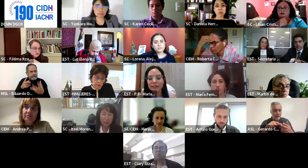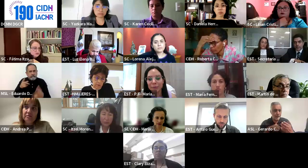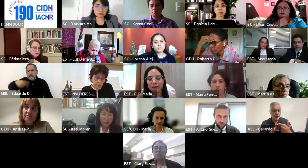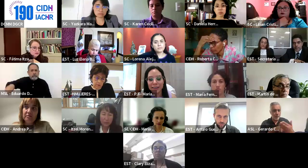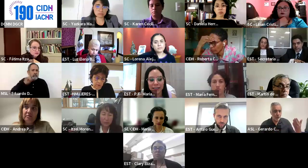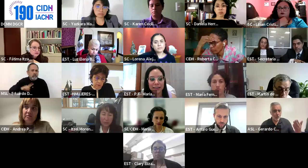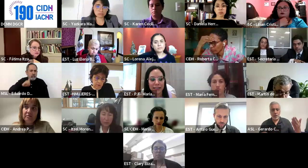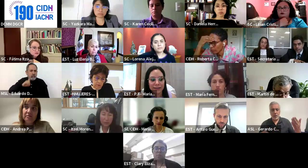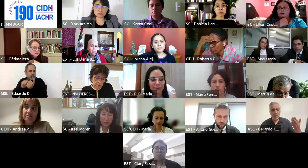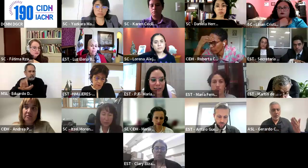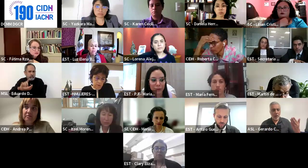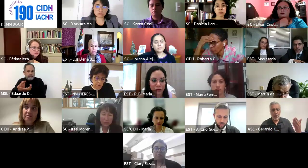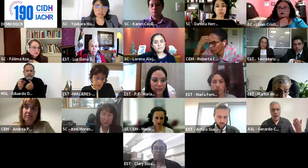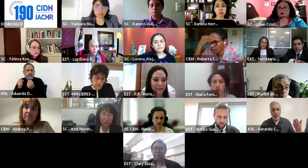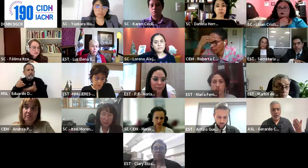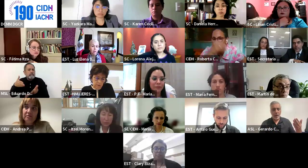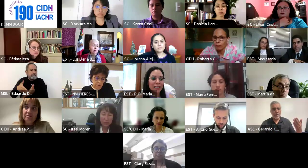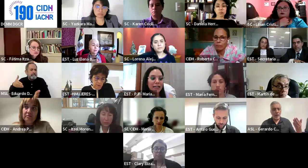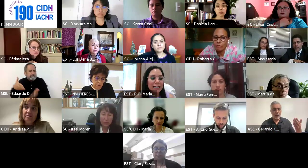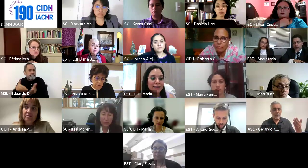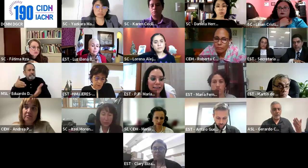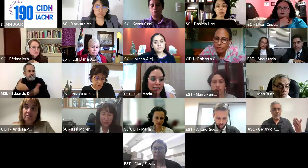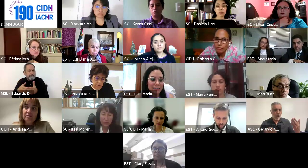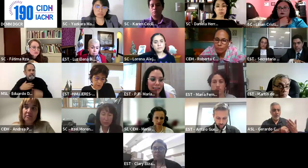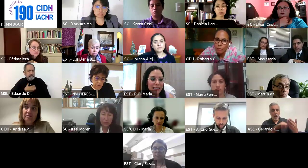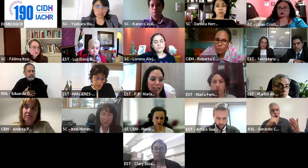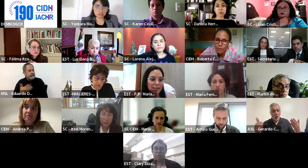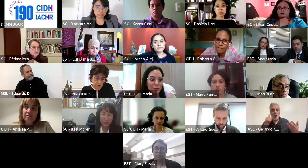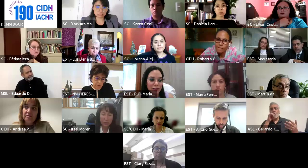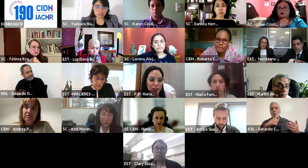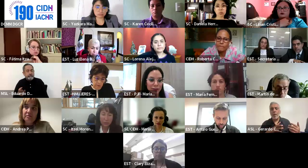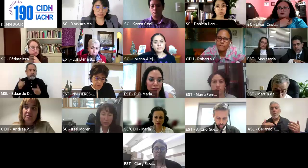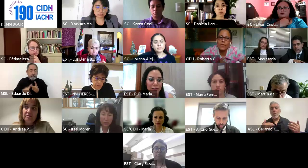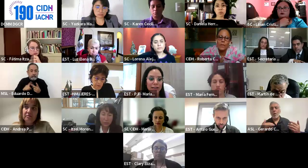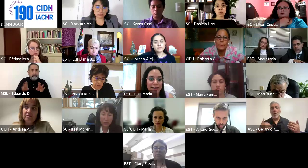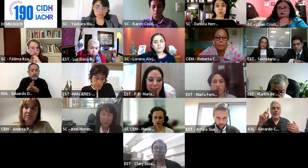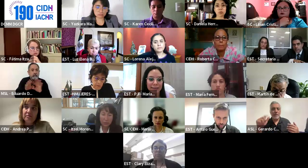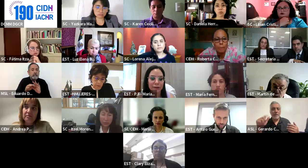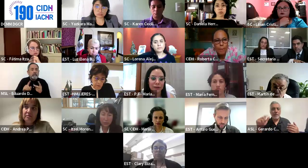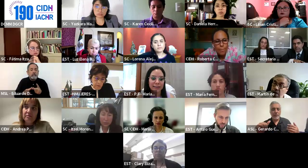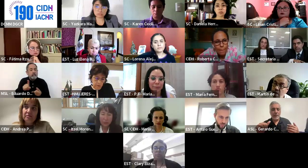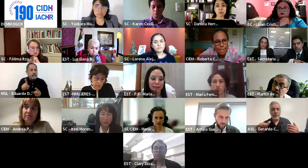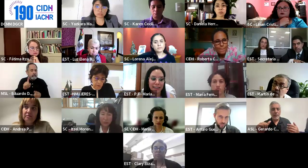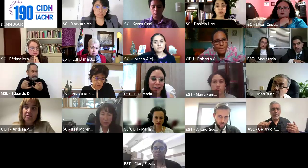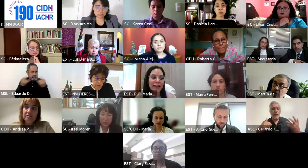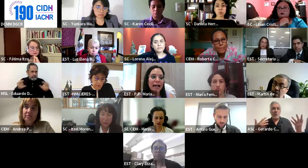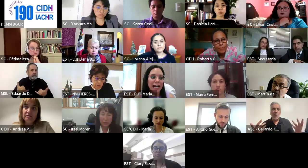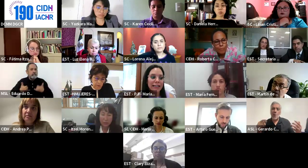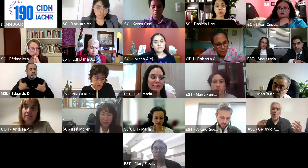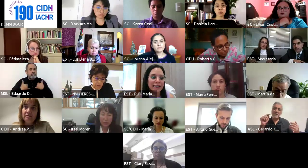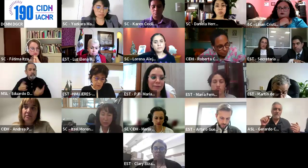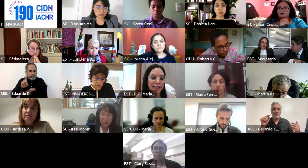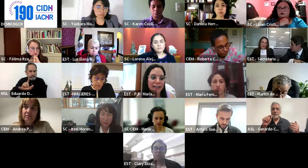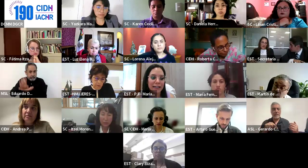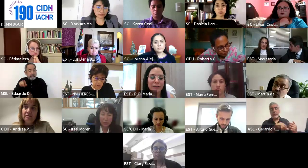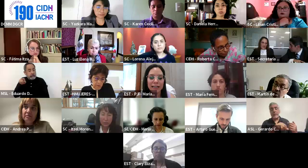con discapacidad en el acceso a la justicia. Se trata de la situación de una adolescente con discapacidad a